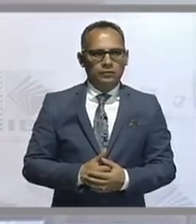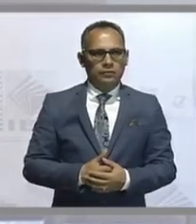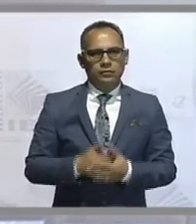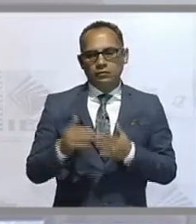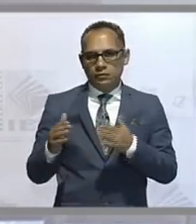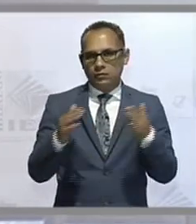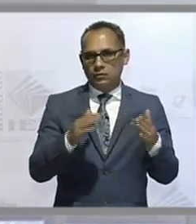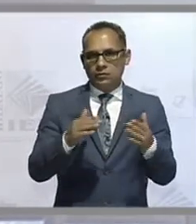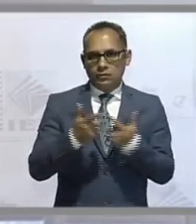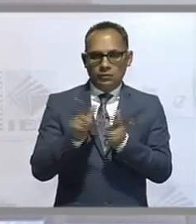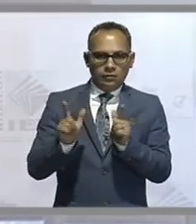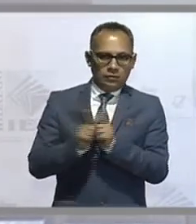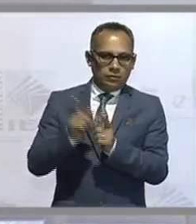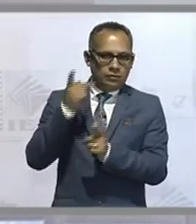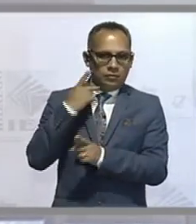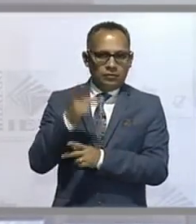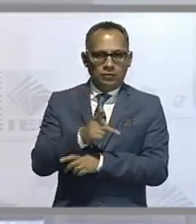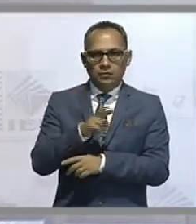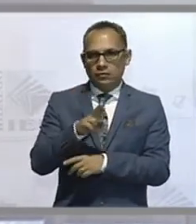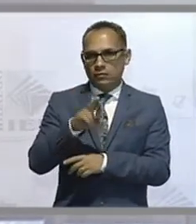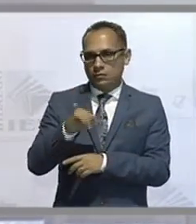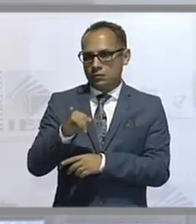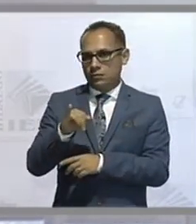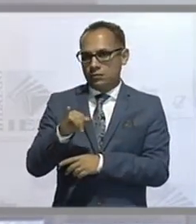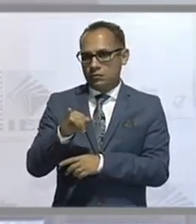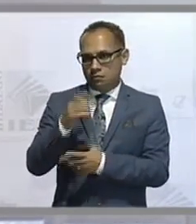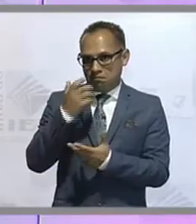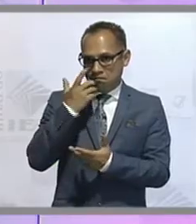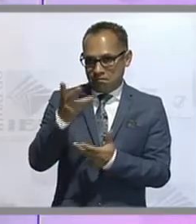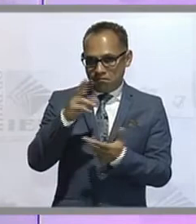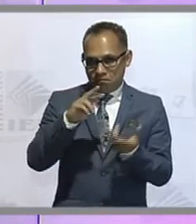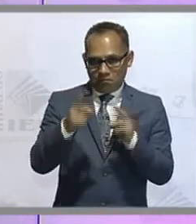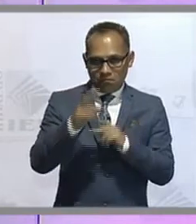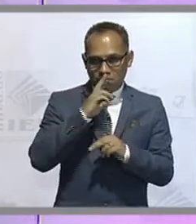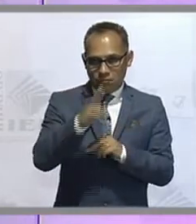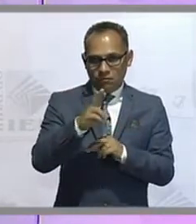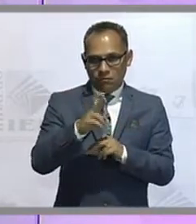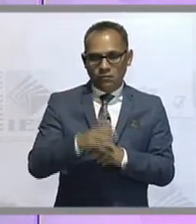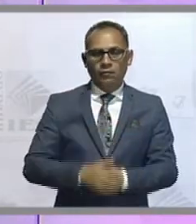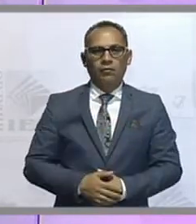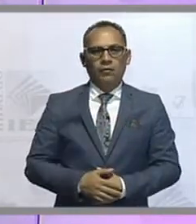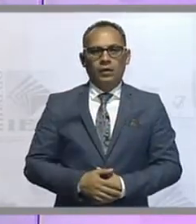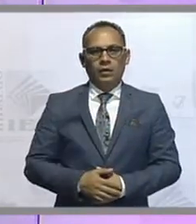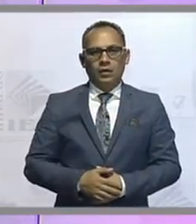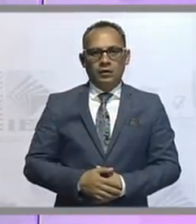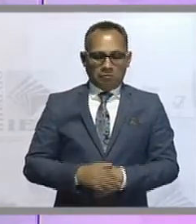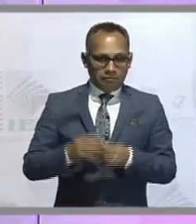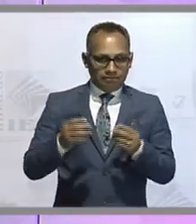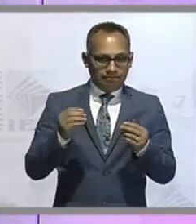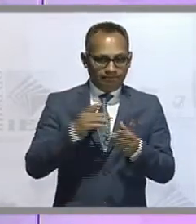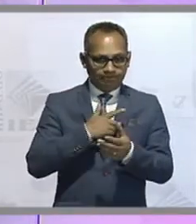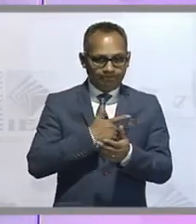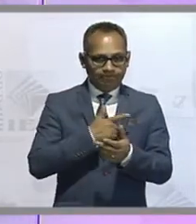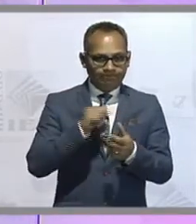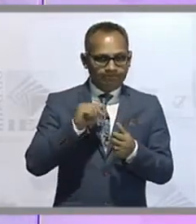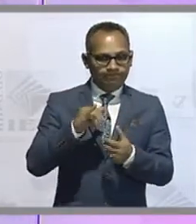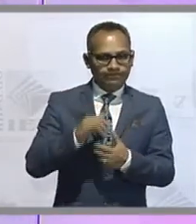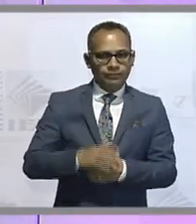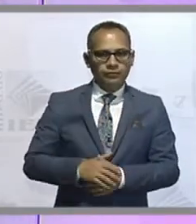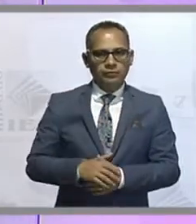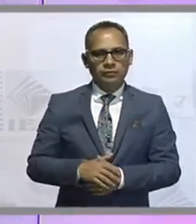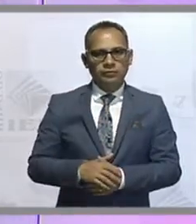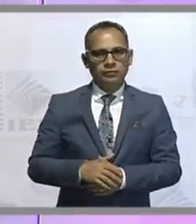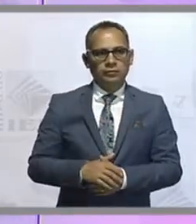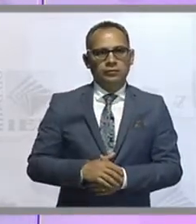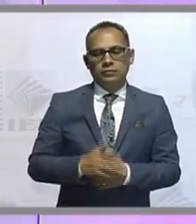revolución institucional si desea utilizar este tiempo de réplica con mucho gusto adelante candidato en